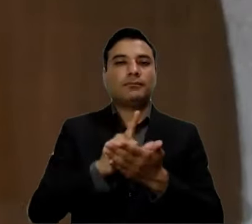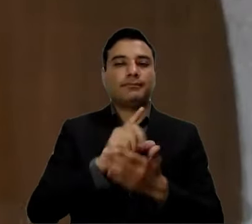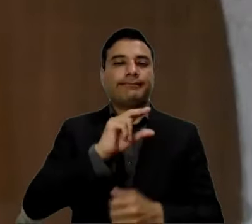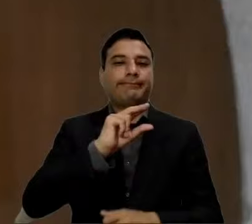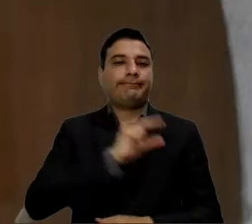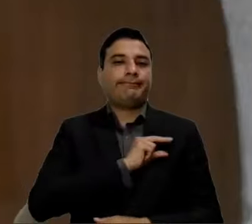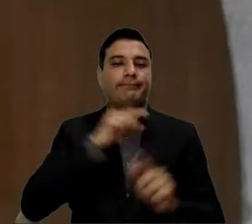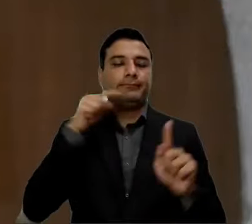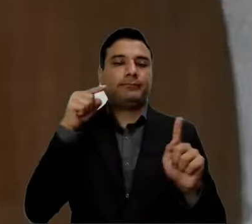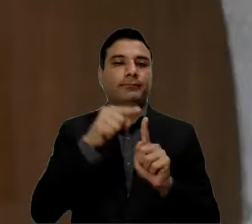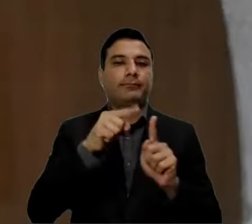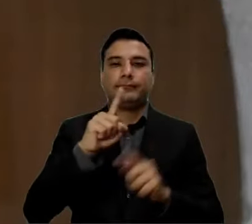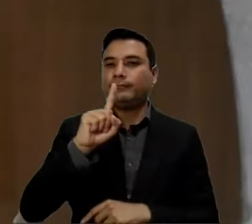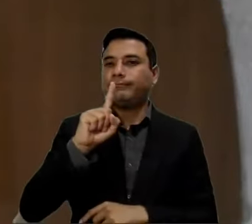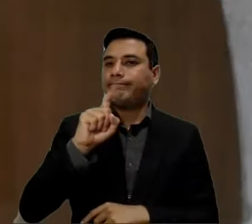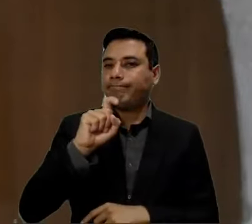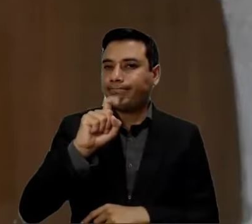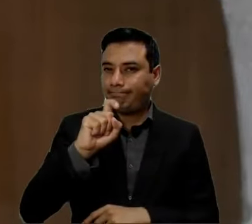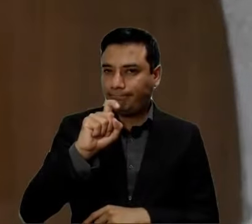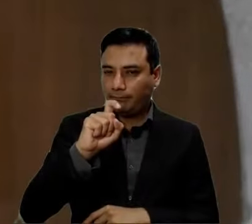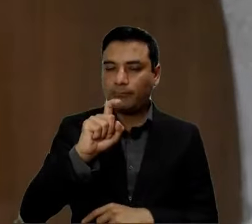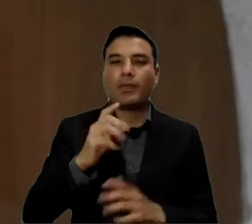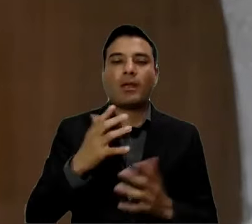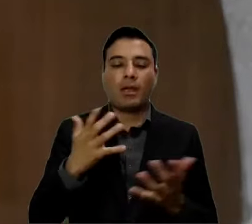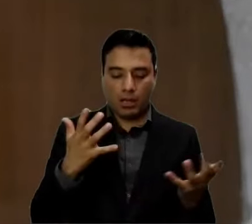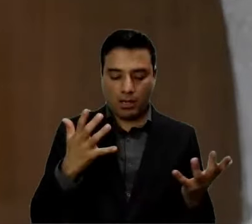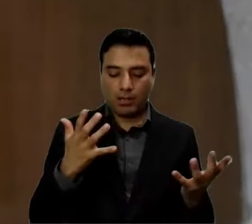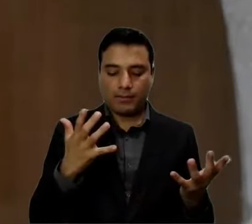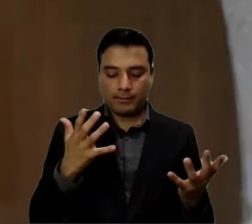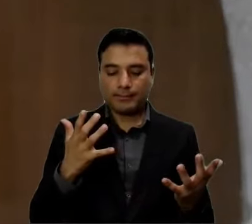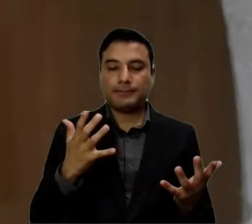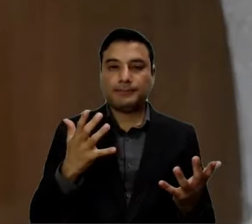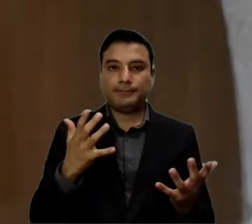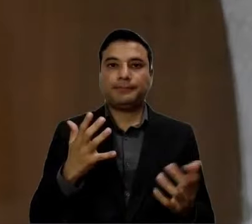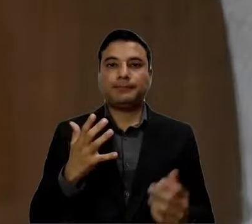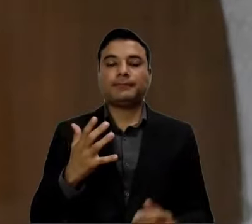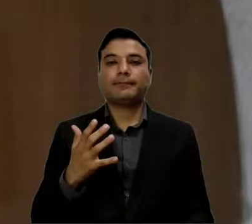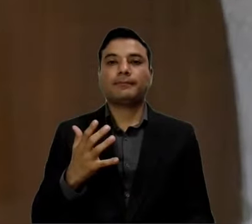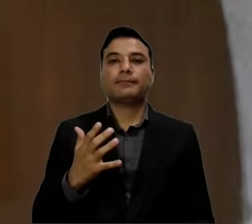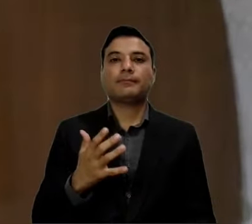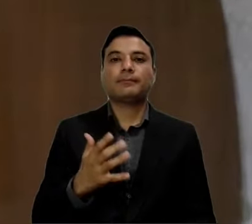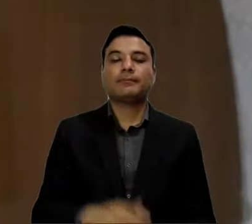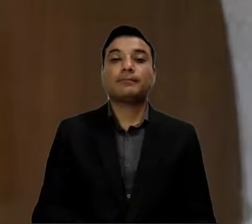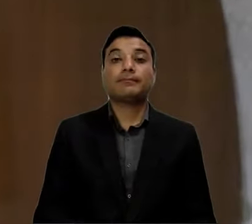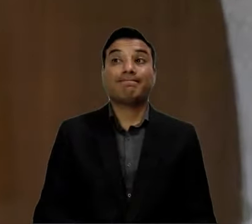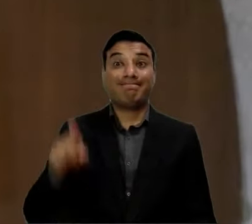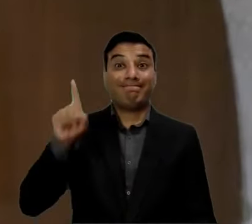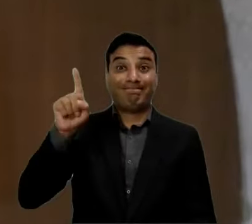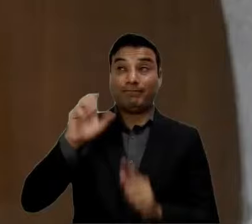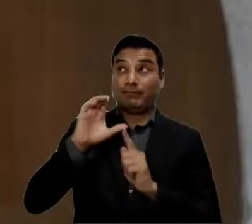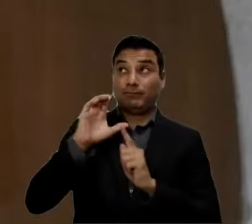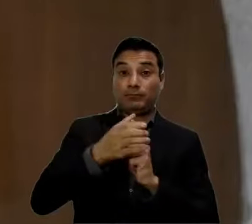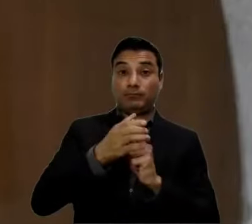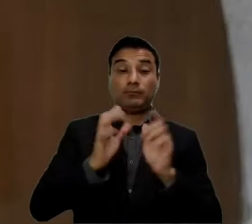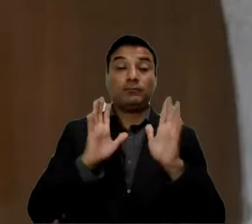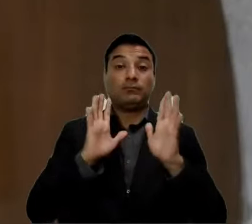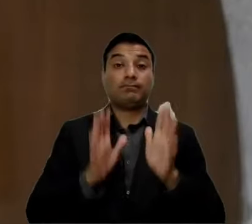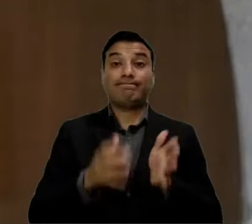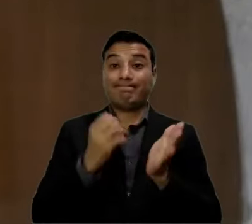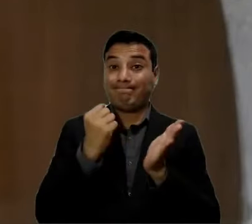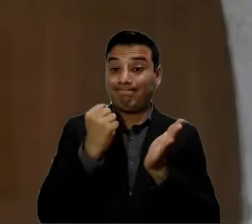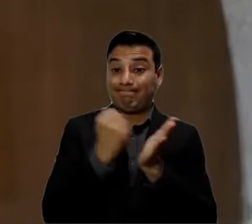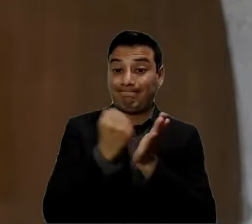agua, por lo que se aprueba en la comisión y se aprueba en el pleno de